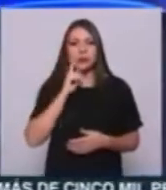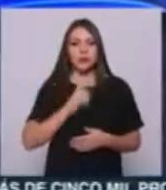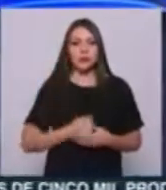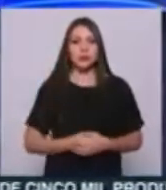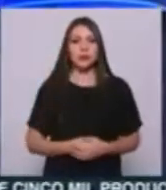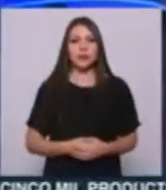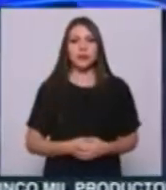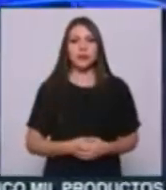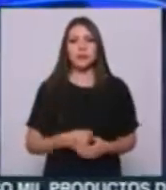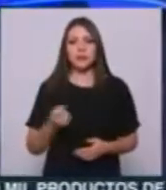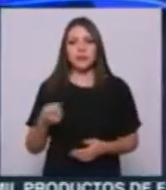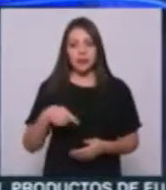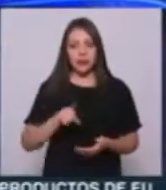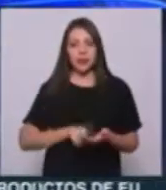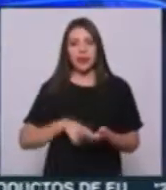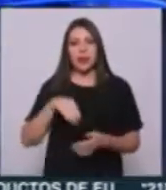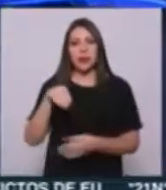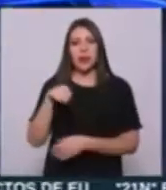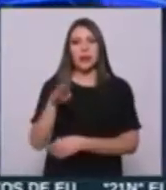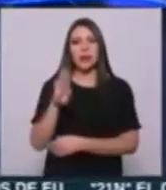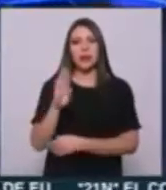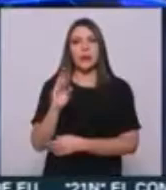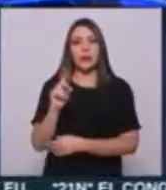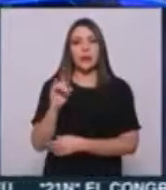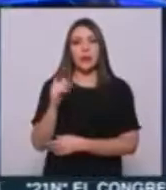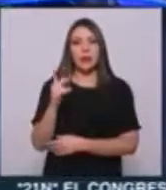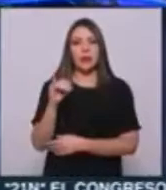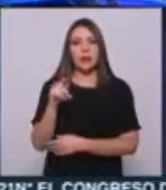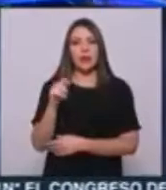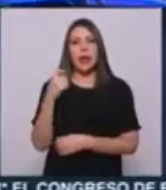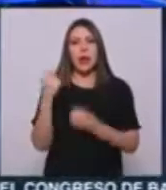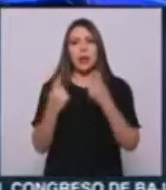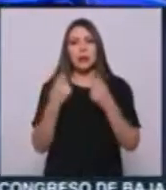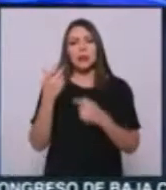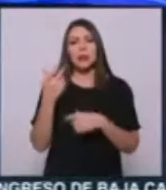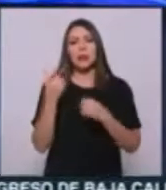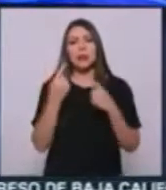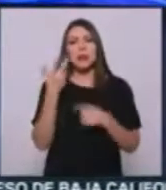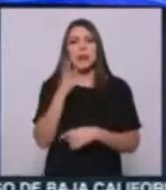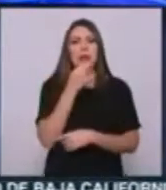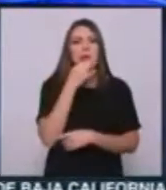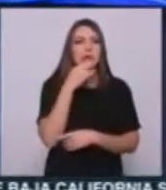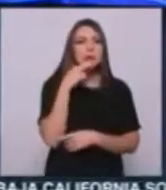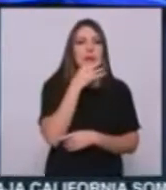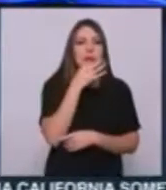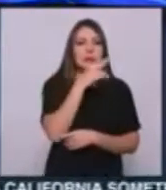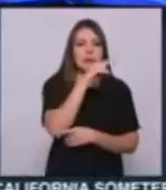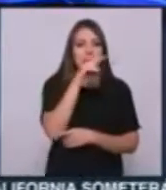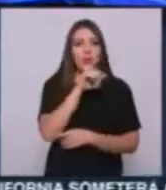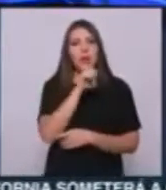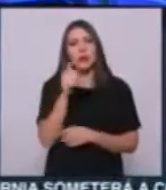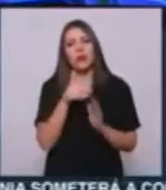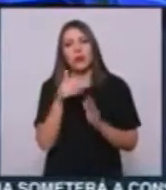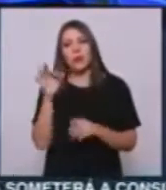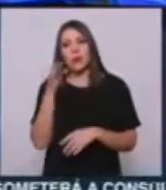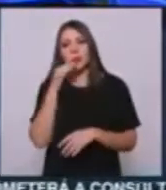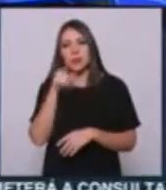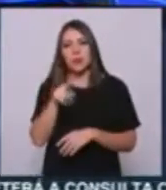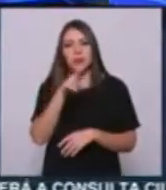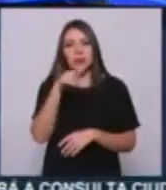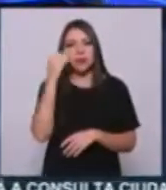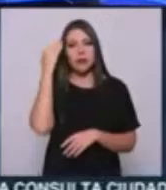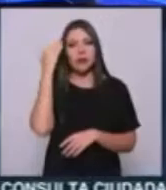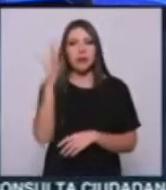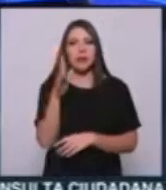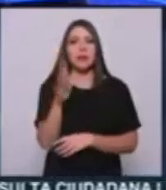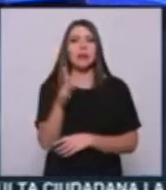artistas dentro de Mega Body Paint México que se tardan 10 minutos, 40 minutos, dependiendo del tipo de trabajo. En esta Catrina nos tardamos